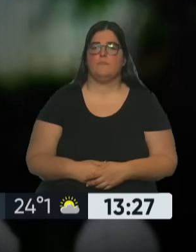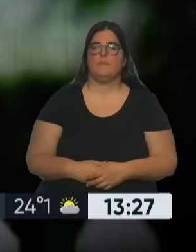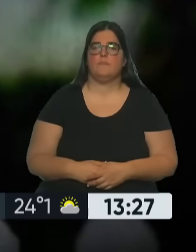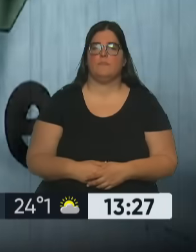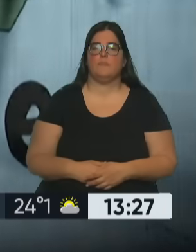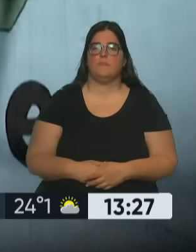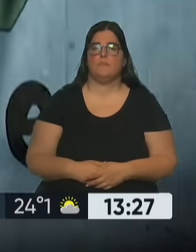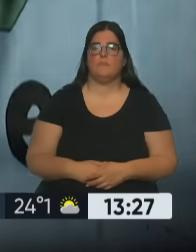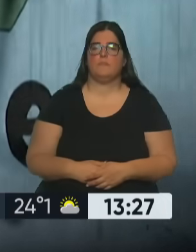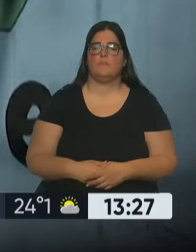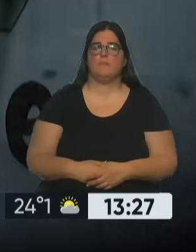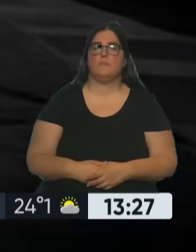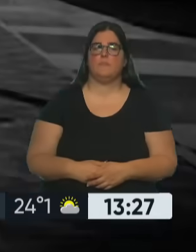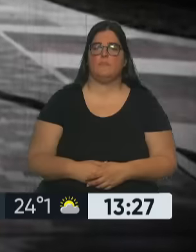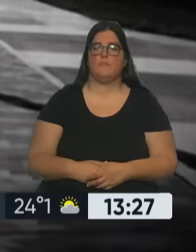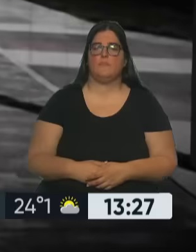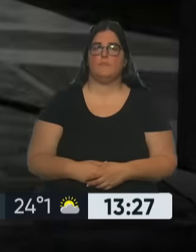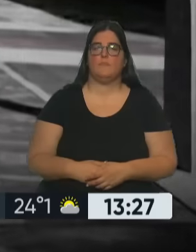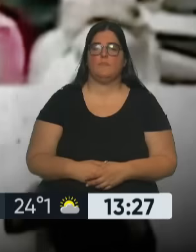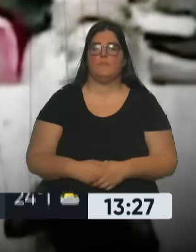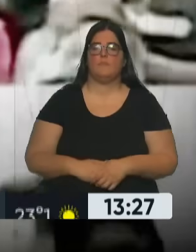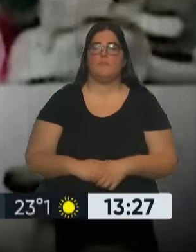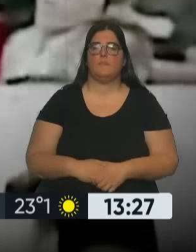a very, very strong position.